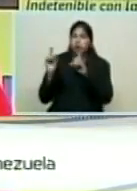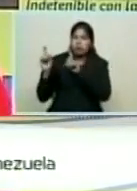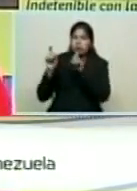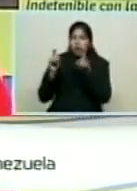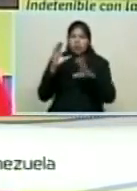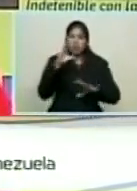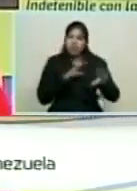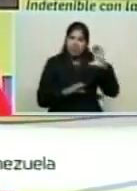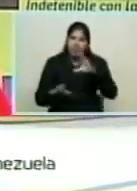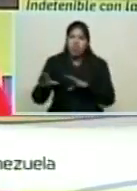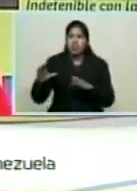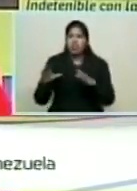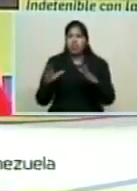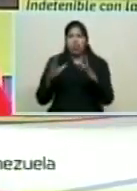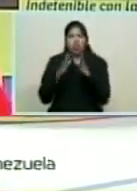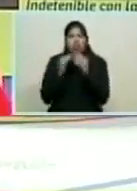humanas,